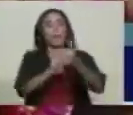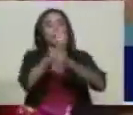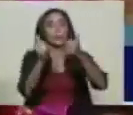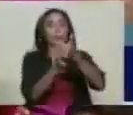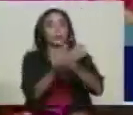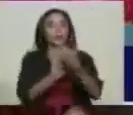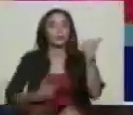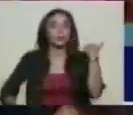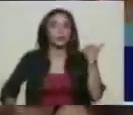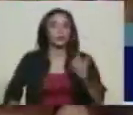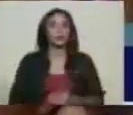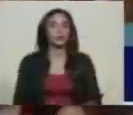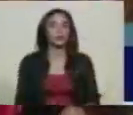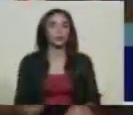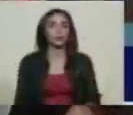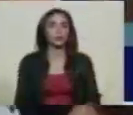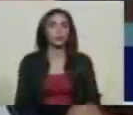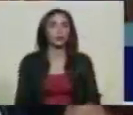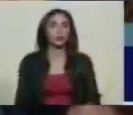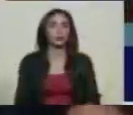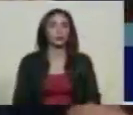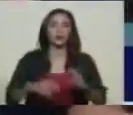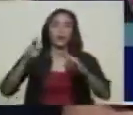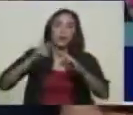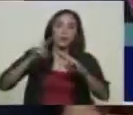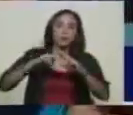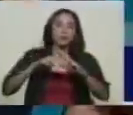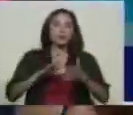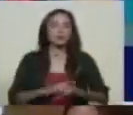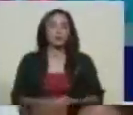vicepresidente para el taxi de Mérida.